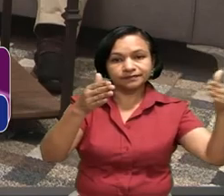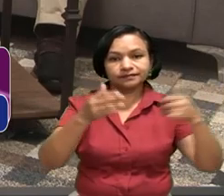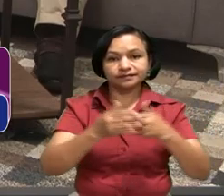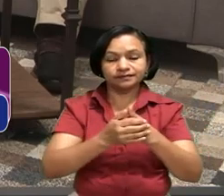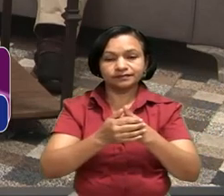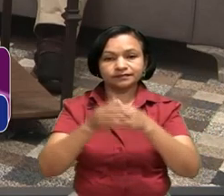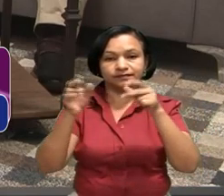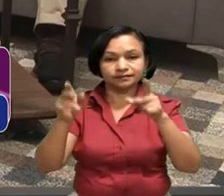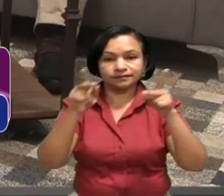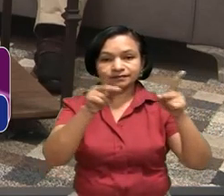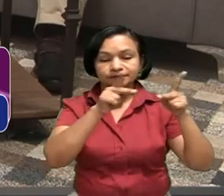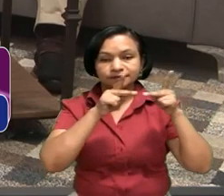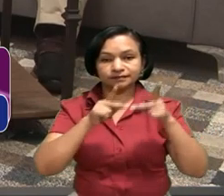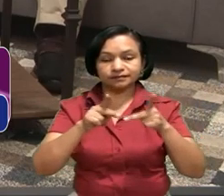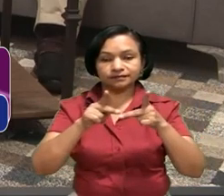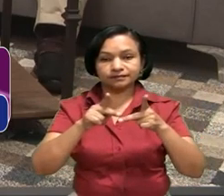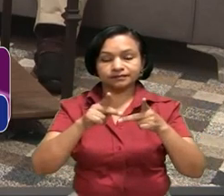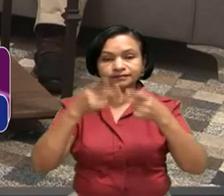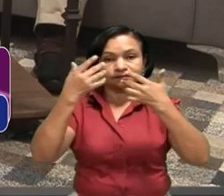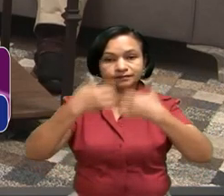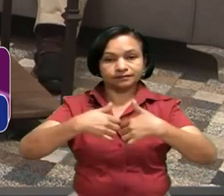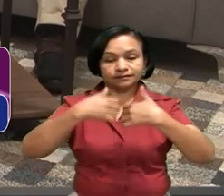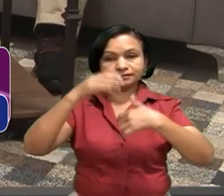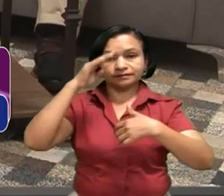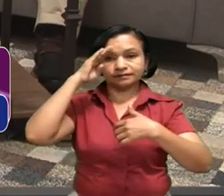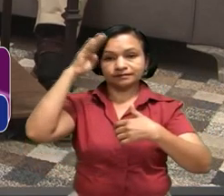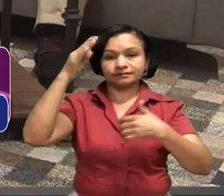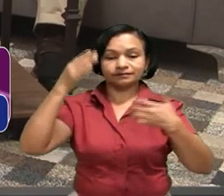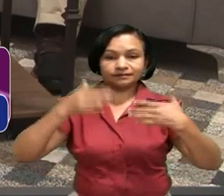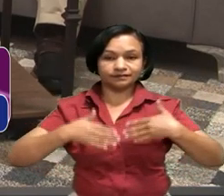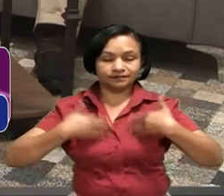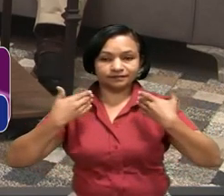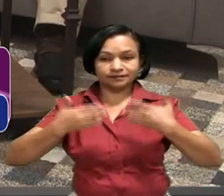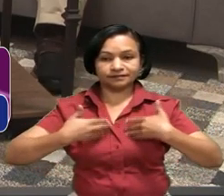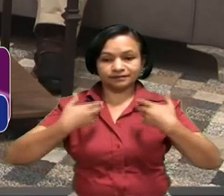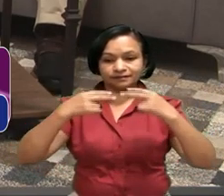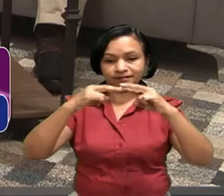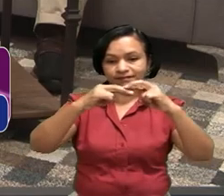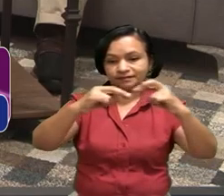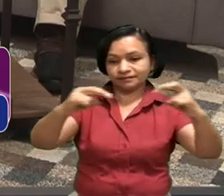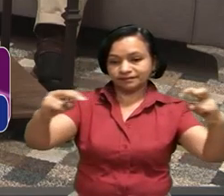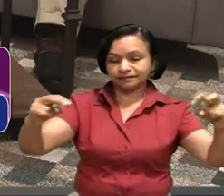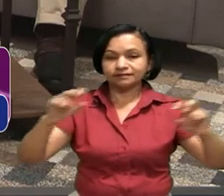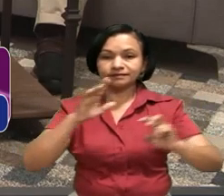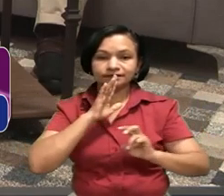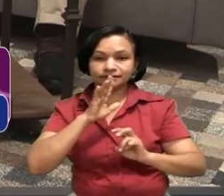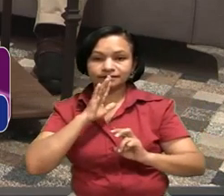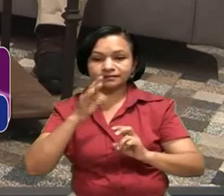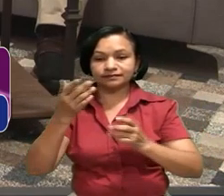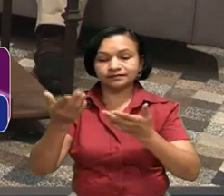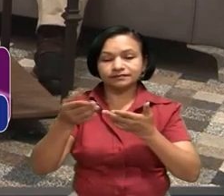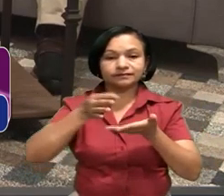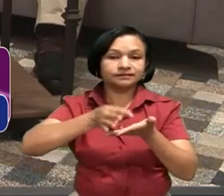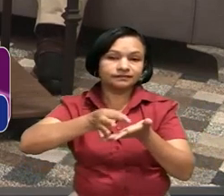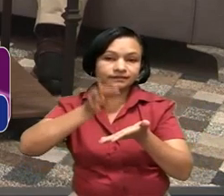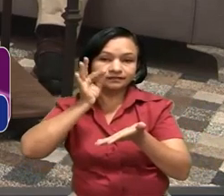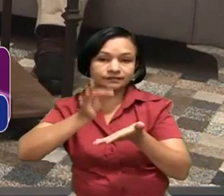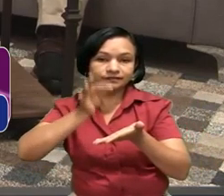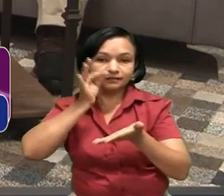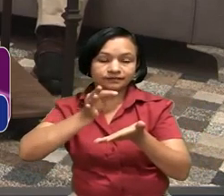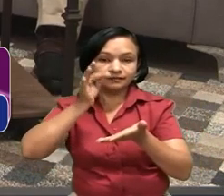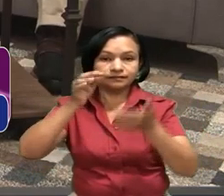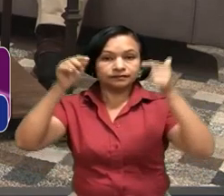funcionarios o los gerentes de empresas con alegría y nos sentaban y platicando con nosotros y tomábamos café hoy